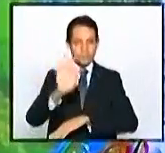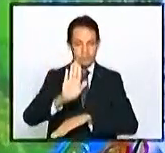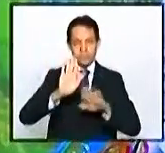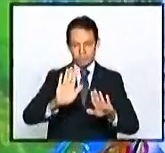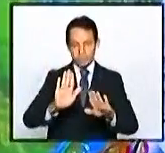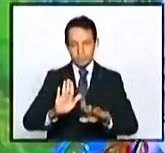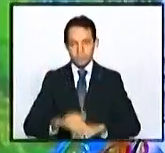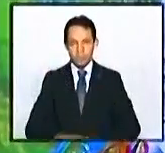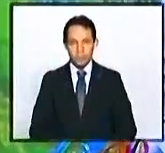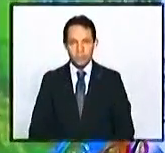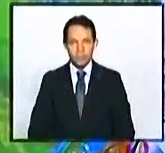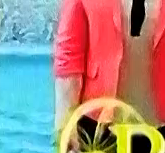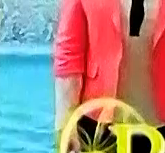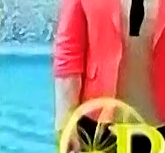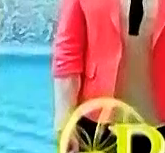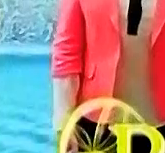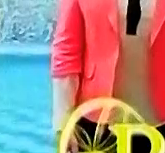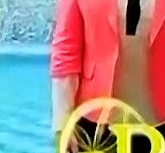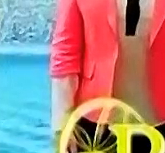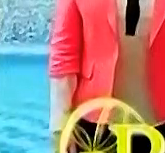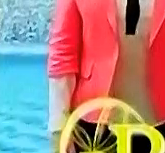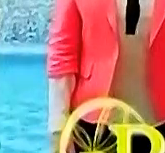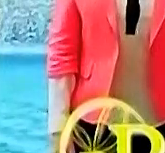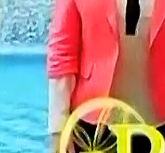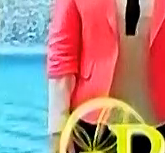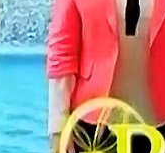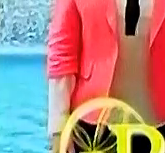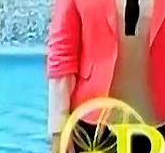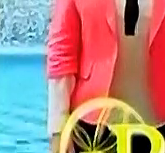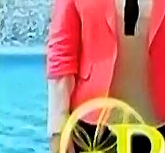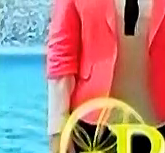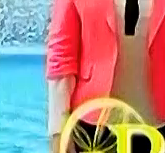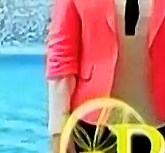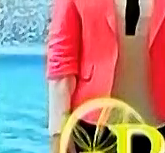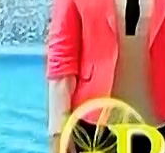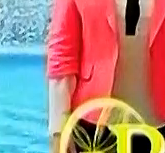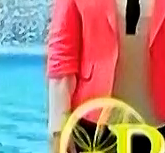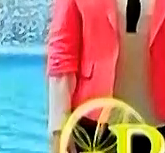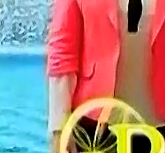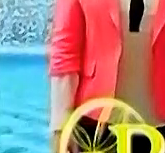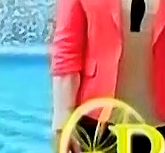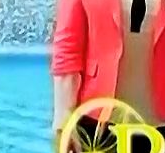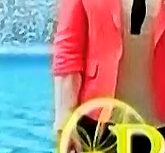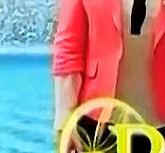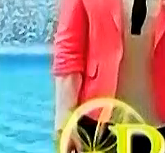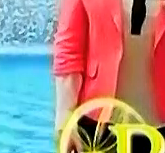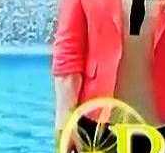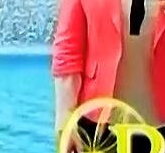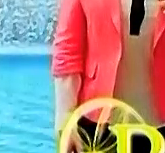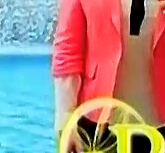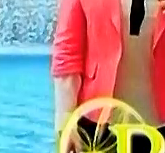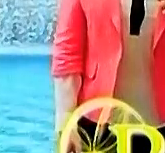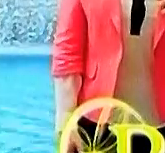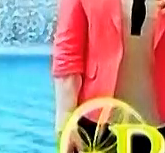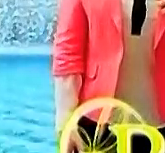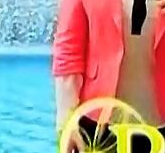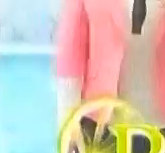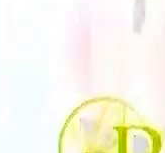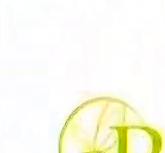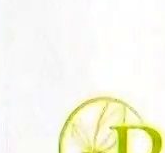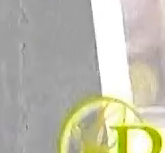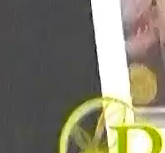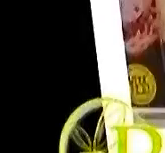comerciales. Ya regresamos. Medicamentos Doctor Rojas, cada vez más cerca de ustedes. Centro Médico y Naturista, Luz y Vida,